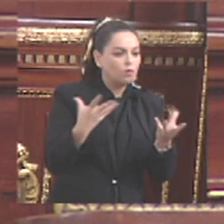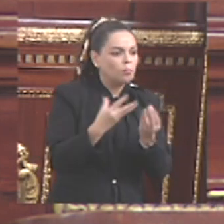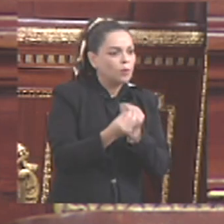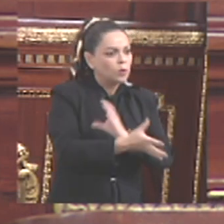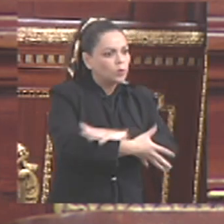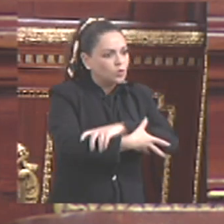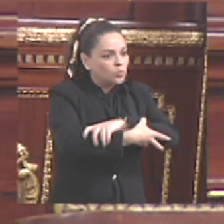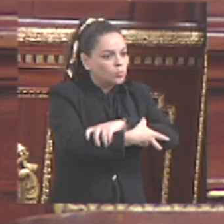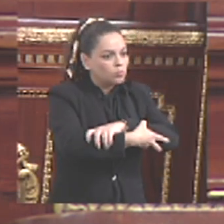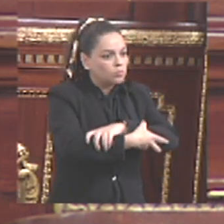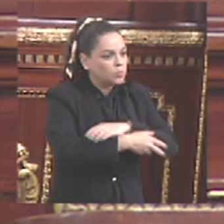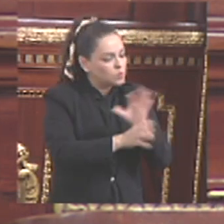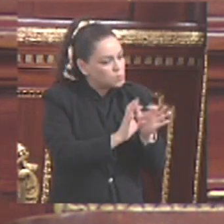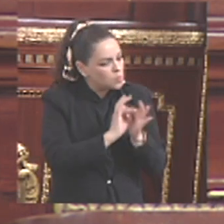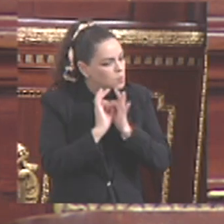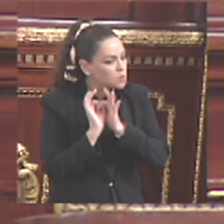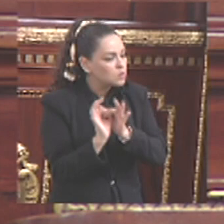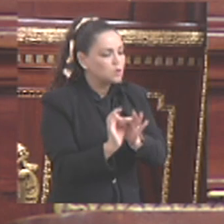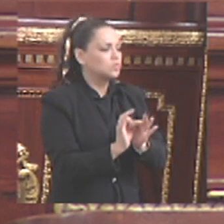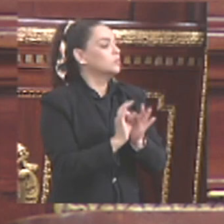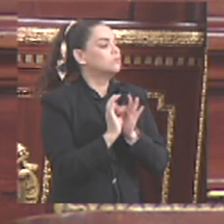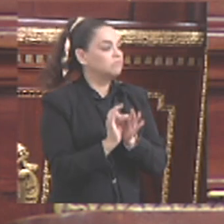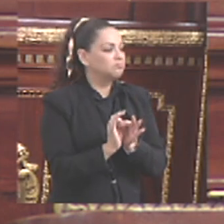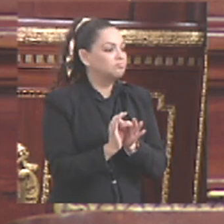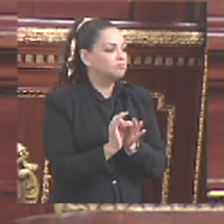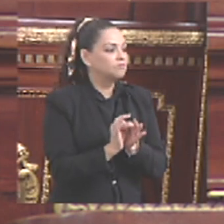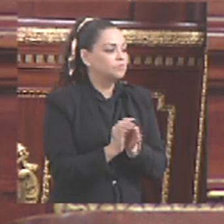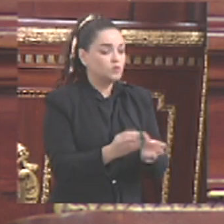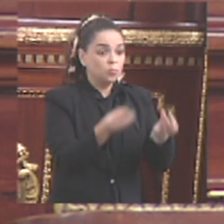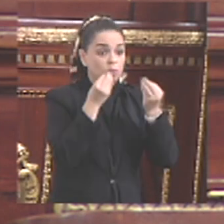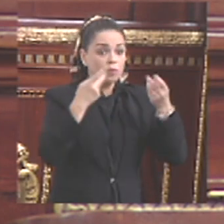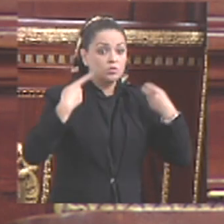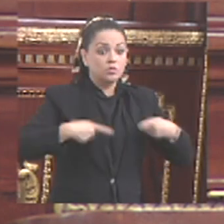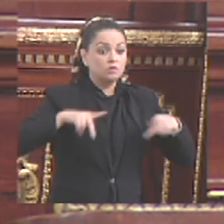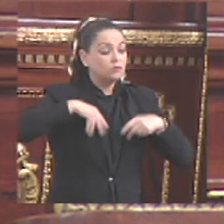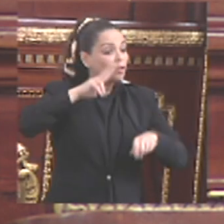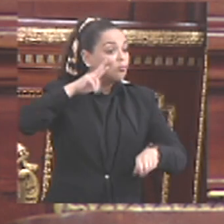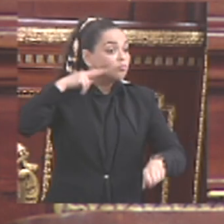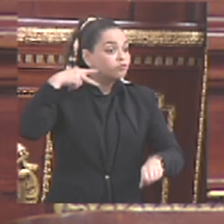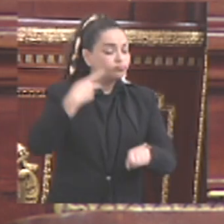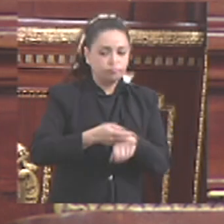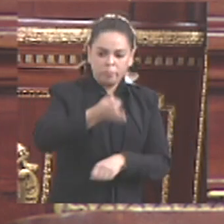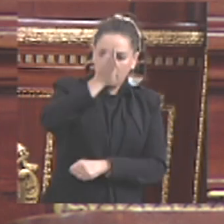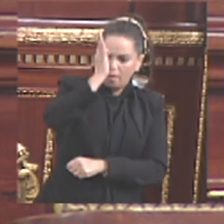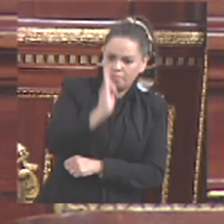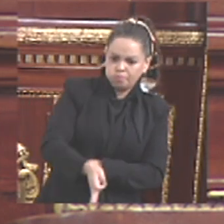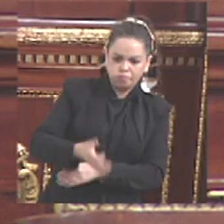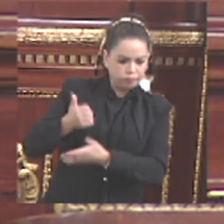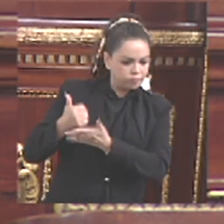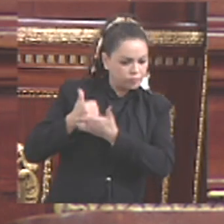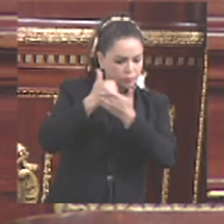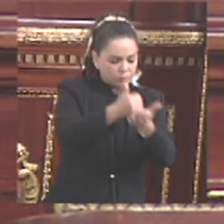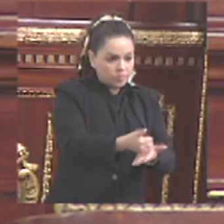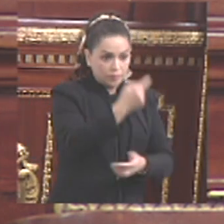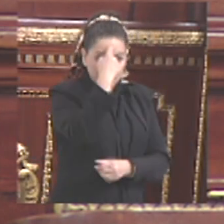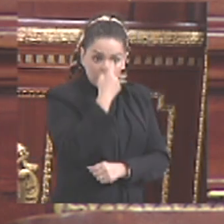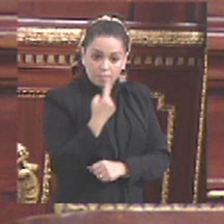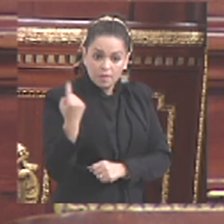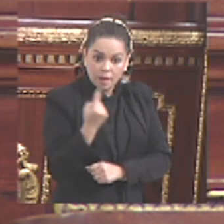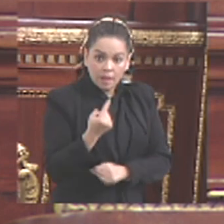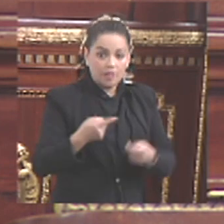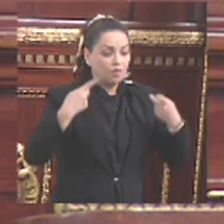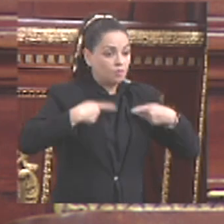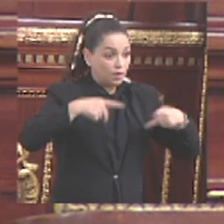devastación, presenciamos un despliegue masivo de ayuda voluntaria para las labores de rescate y el apoyo a